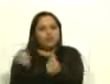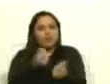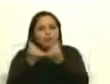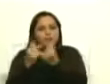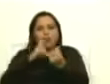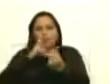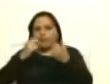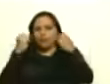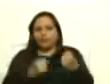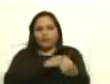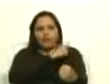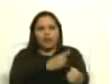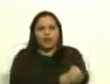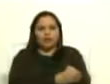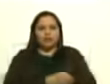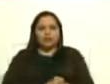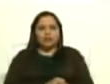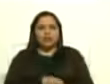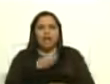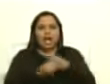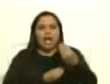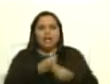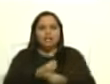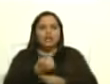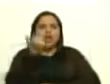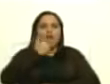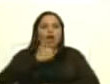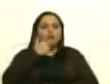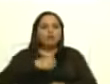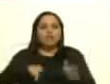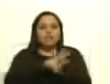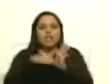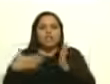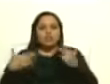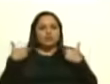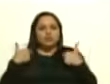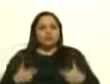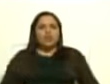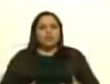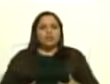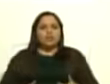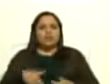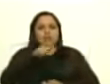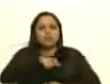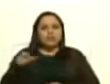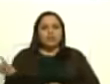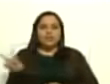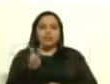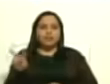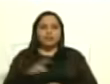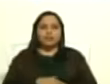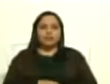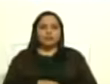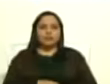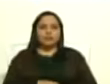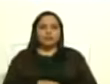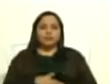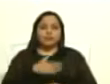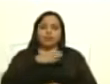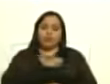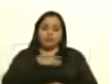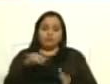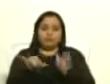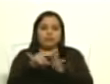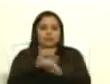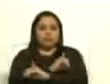bárbara, convirtiéndose en violación masiva de los derechos humanos de los venezolanos? Yo, bueno, para